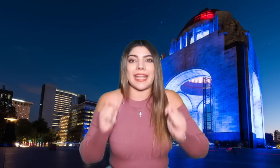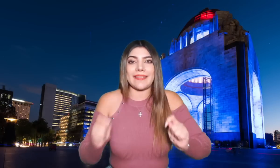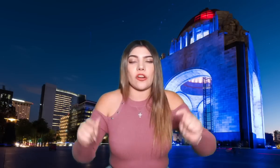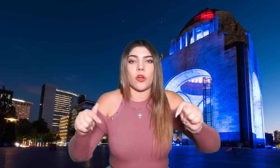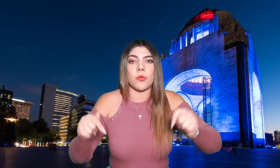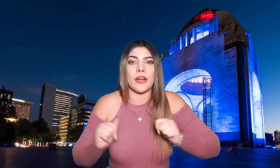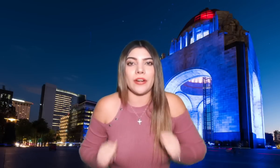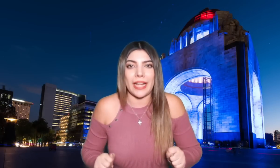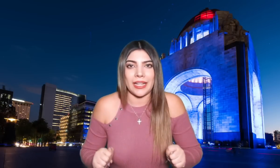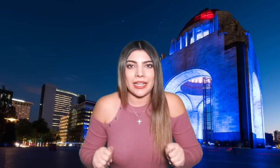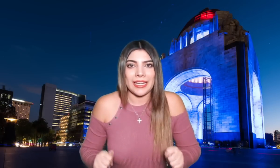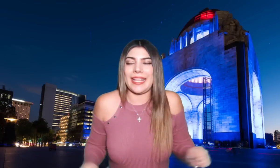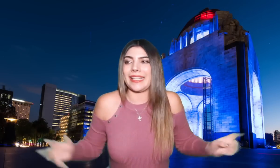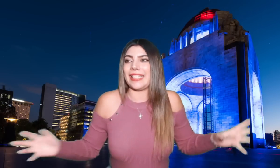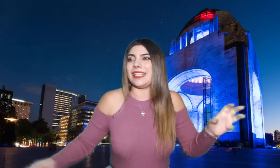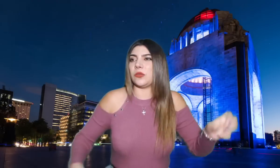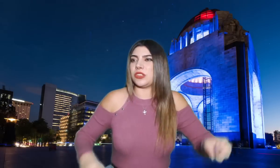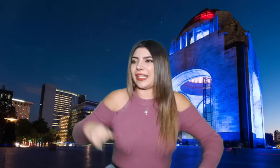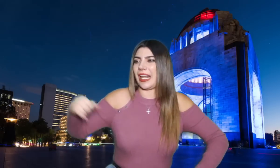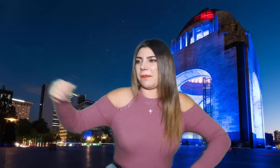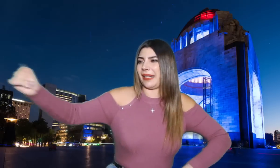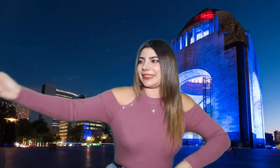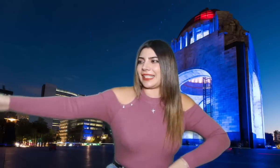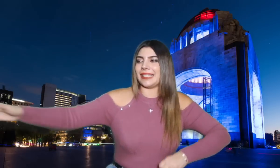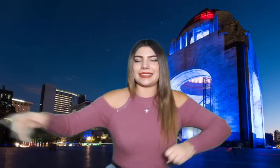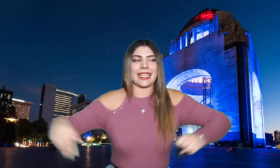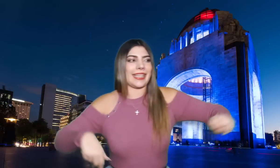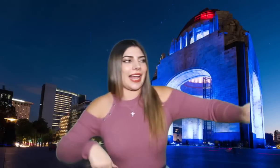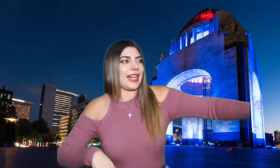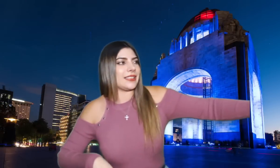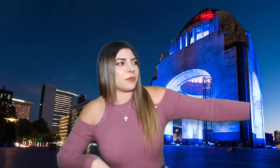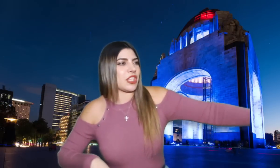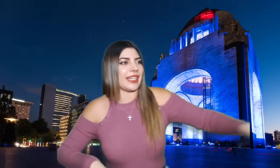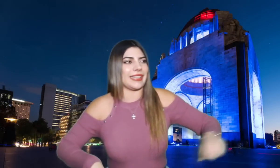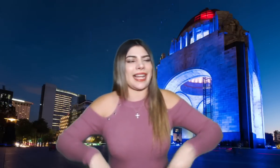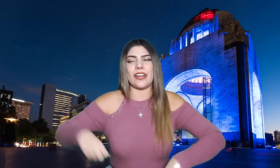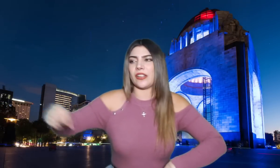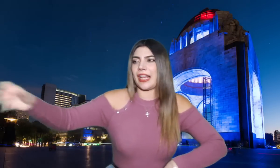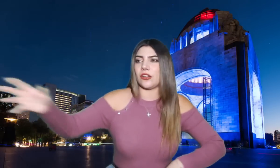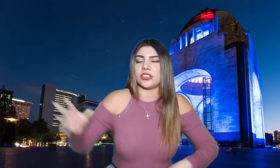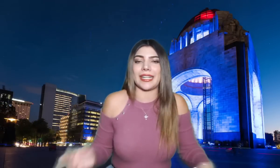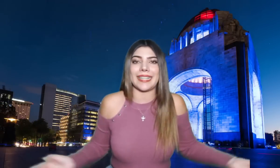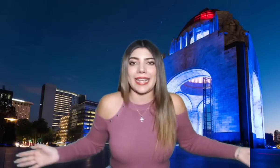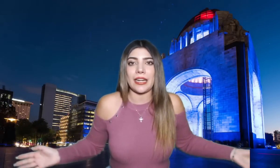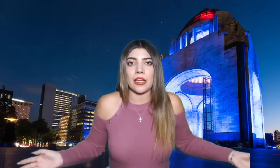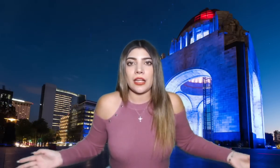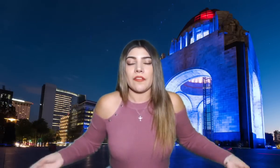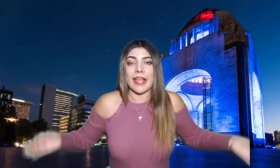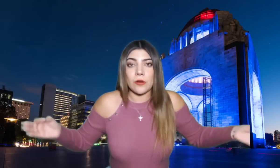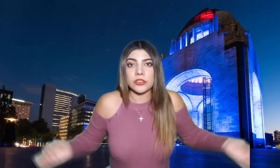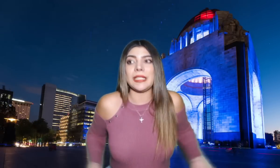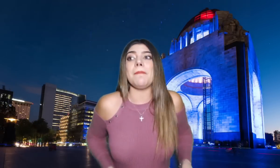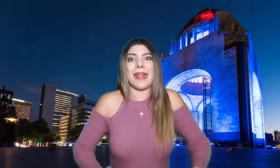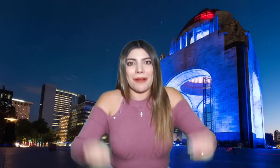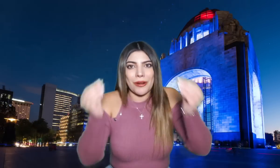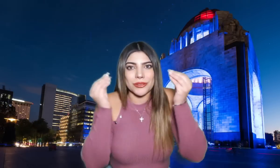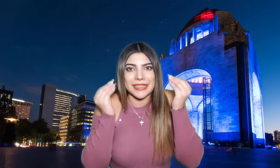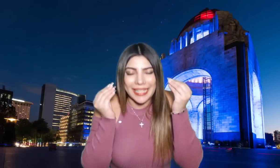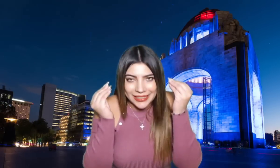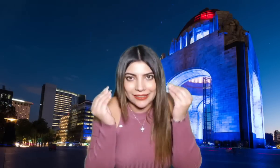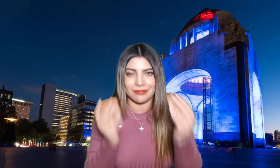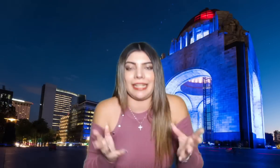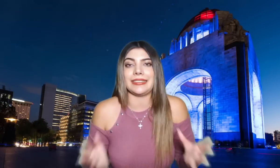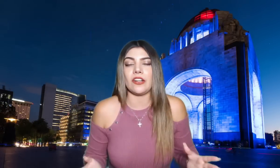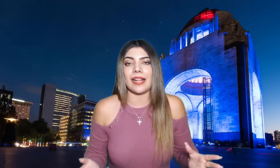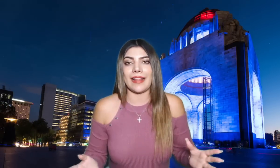tanto escándalo como ahora, que ya quieren denunciar que al presidente, que al subsecretario, que a no sé quién. Denuncien, pero a los